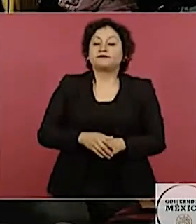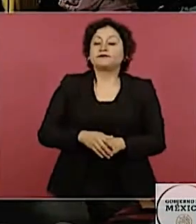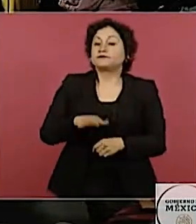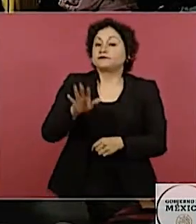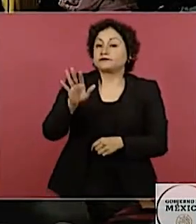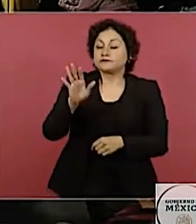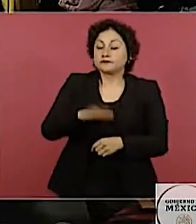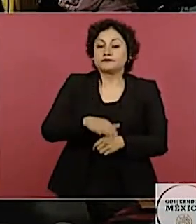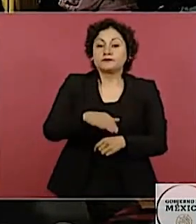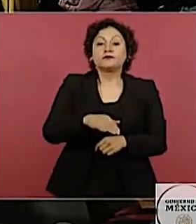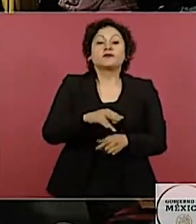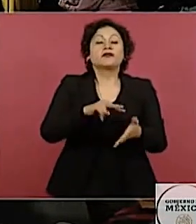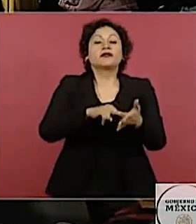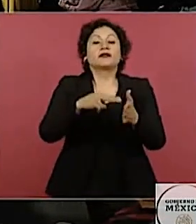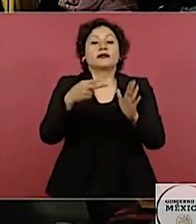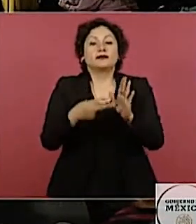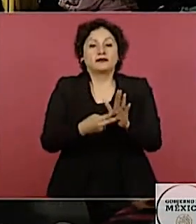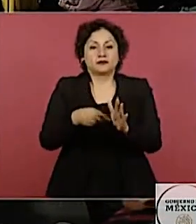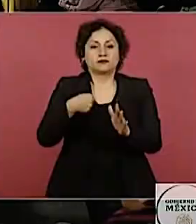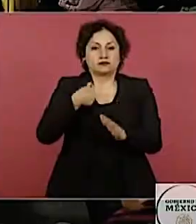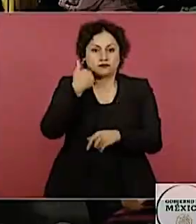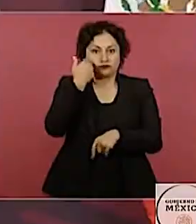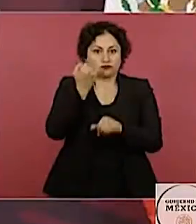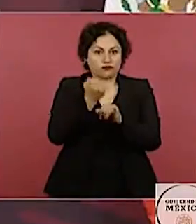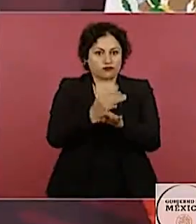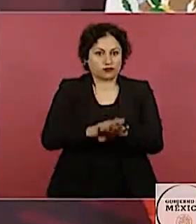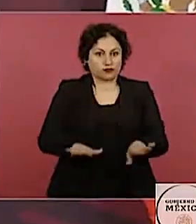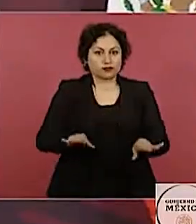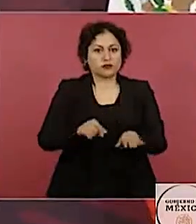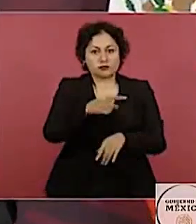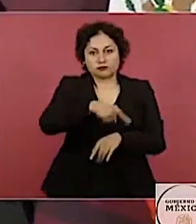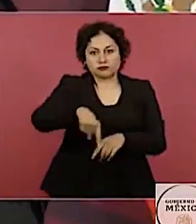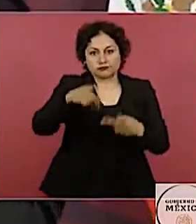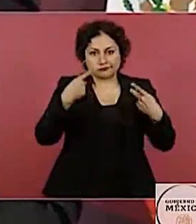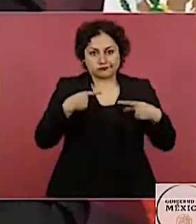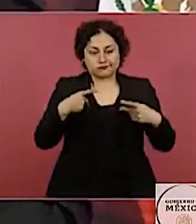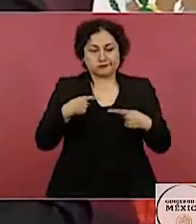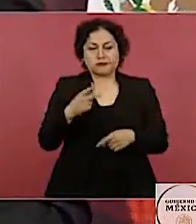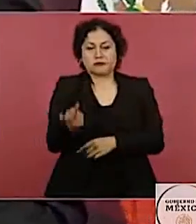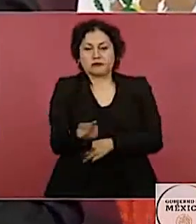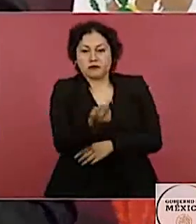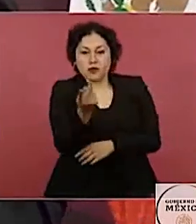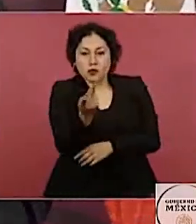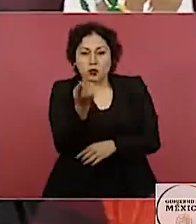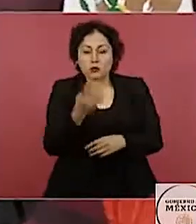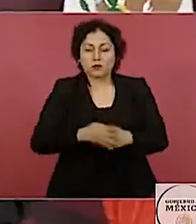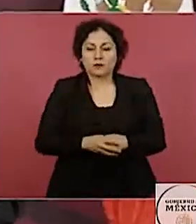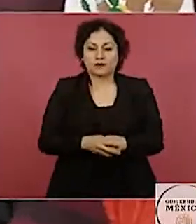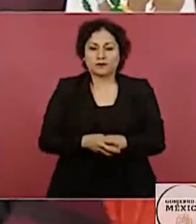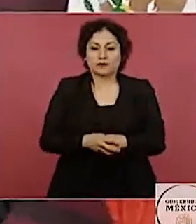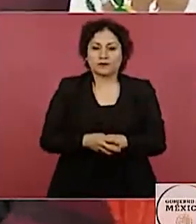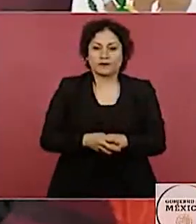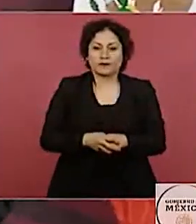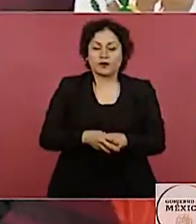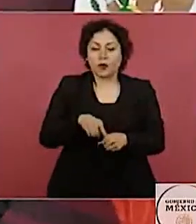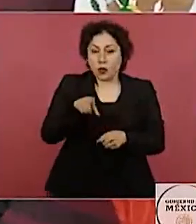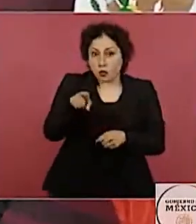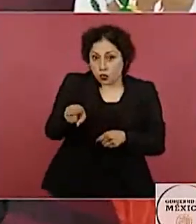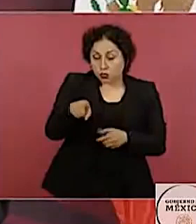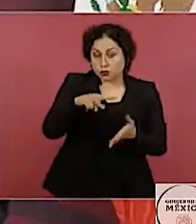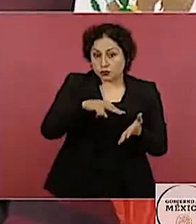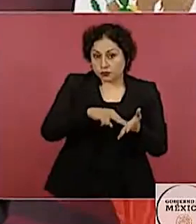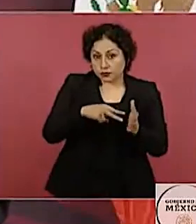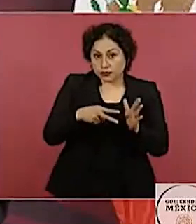informarle a la gente cuándo estiman ustedes restablecer